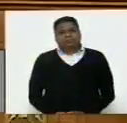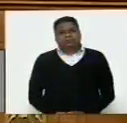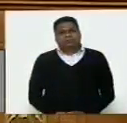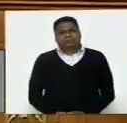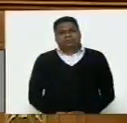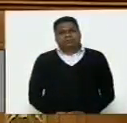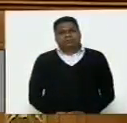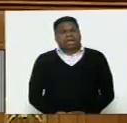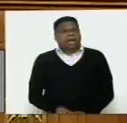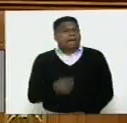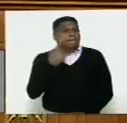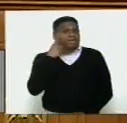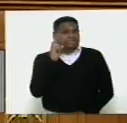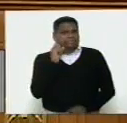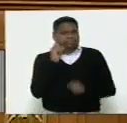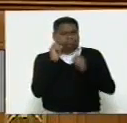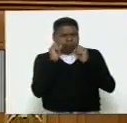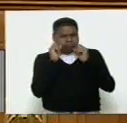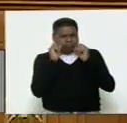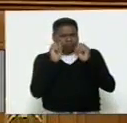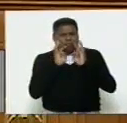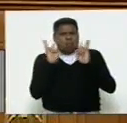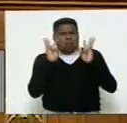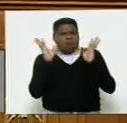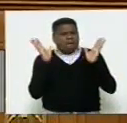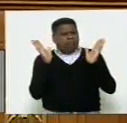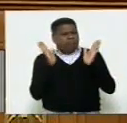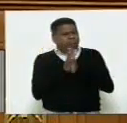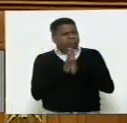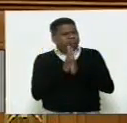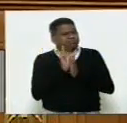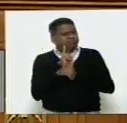Quizás parezca una exageración de mi parte, pero quiero hacer esta pequeña acotación.